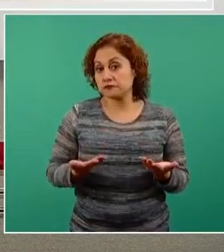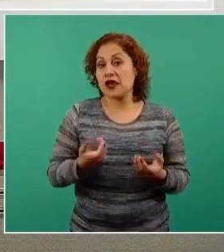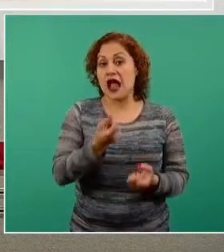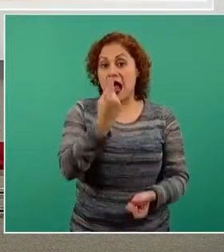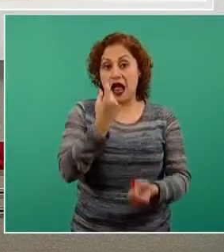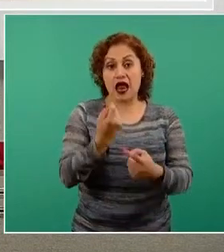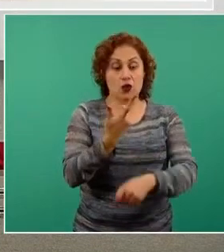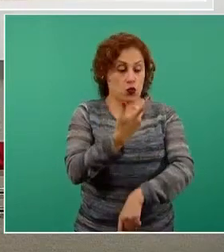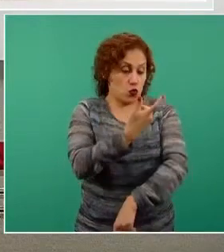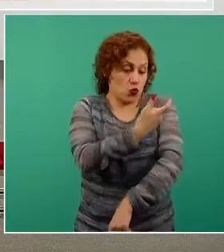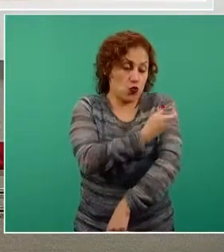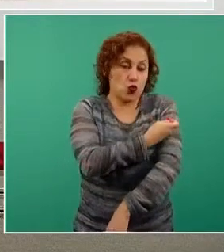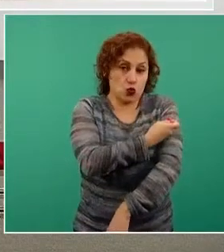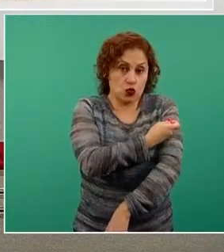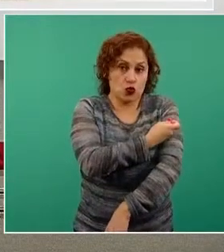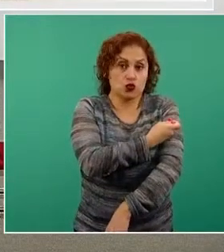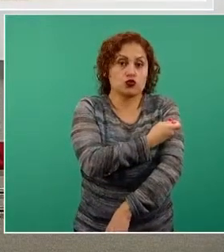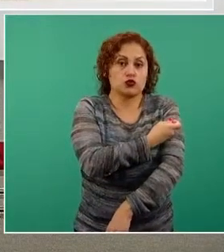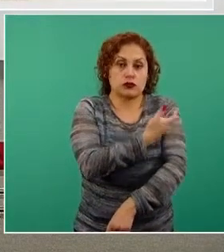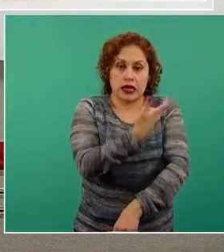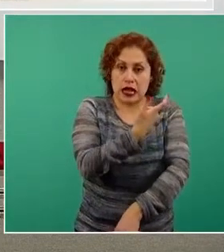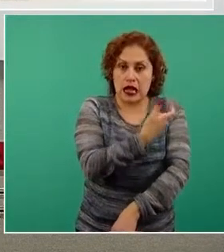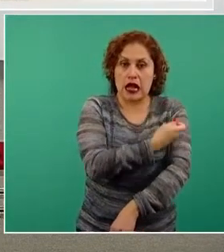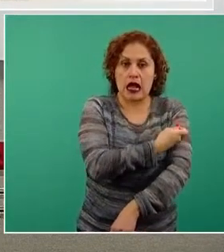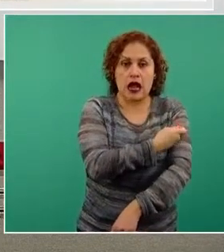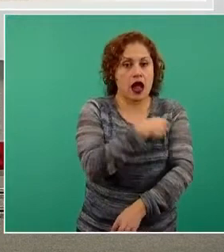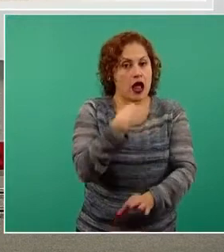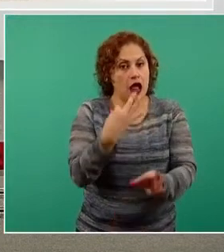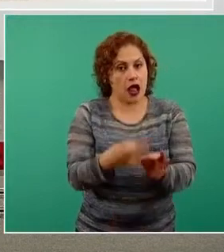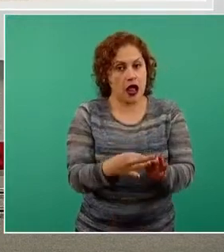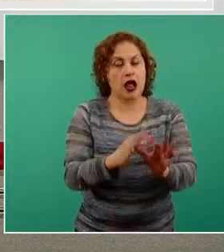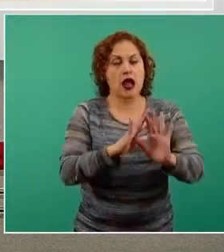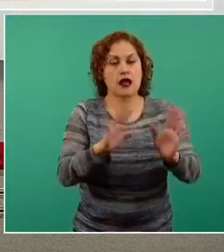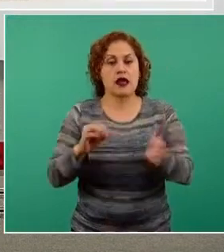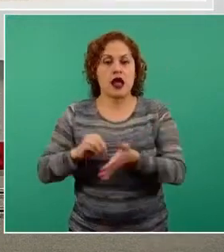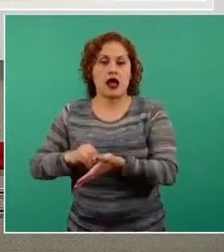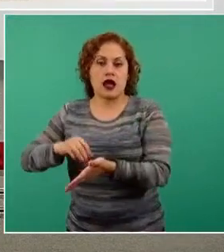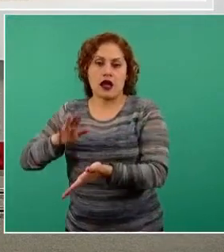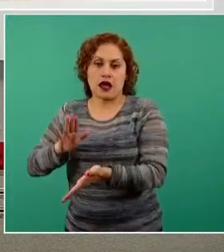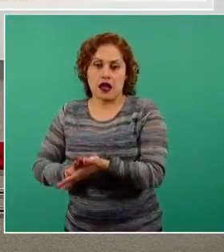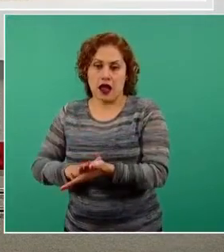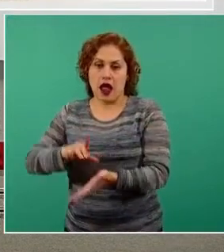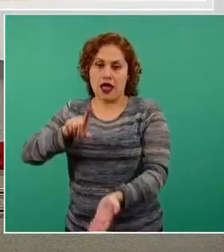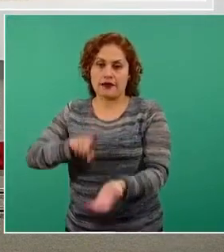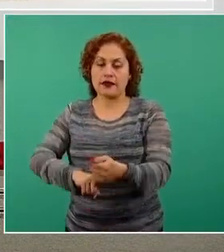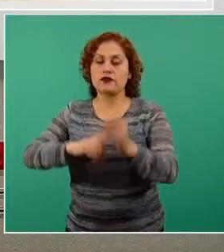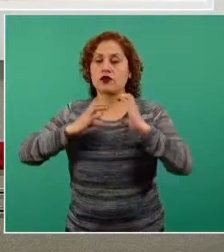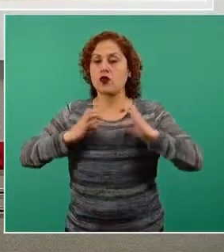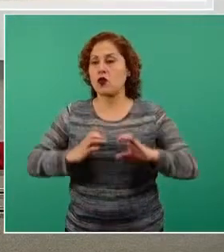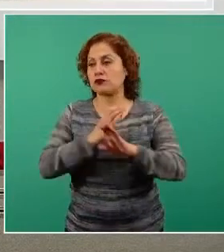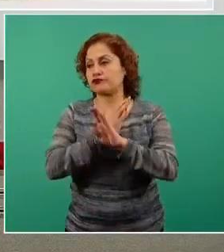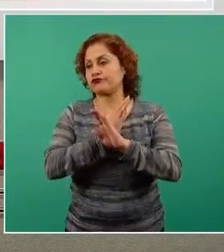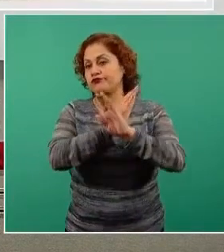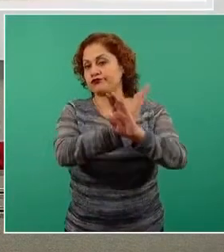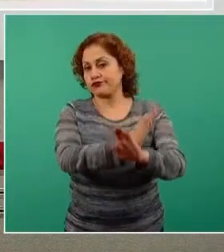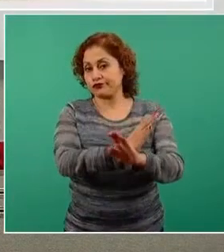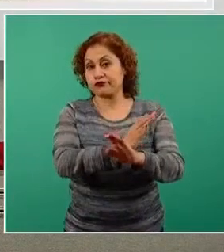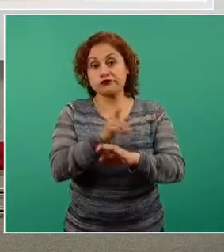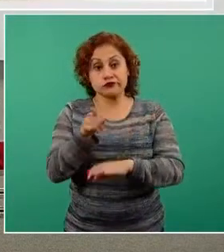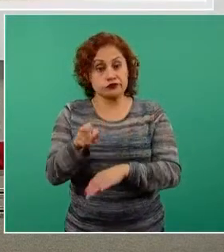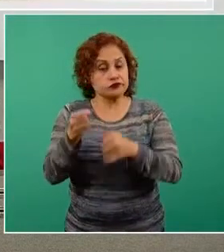obviamente pasan a integrar el grupo o que tiene inmunidad adquirida, que no puede enfermar y por lo tanto